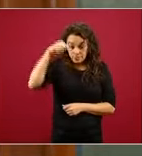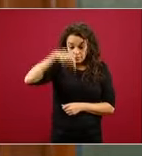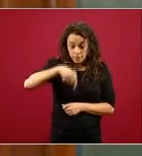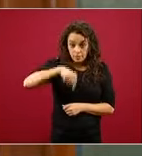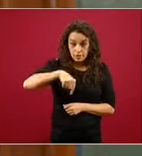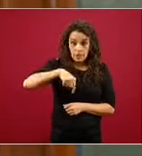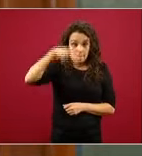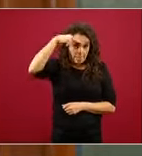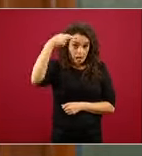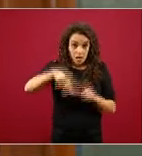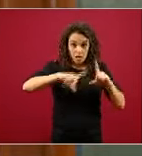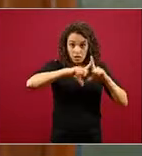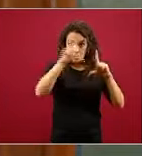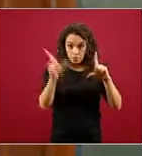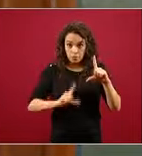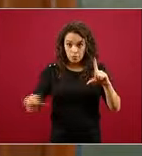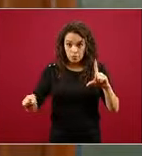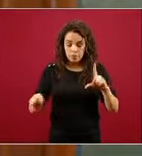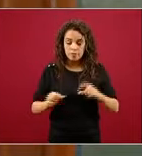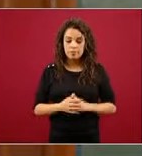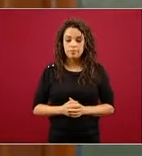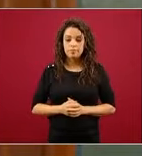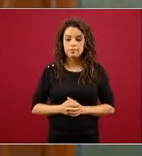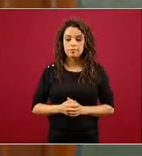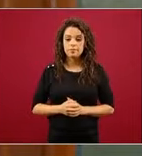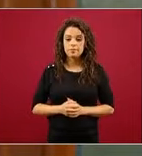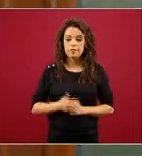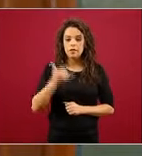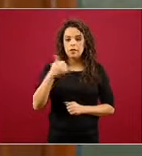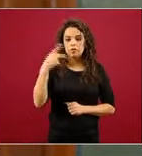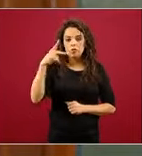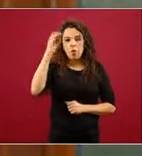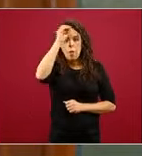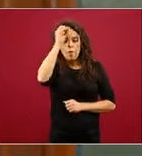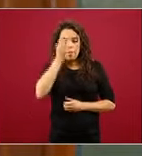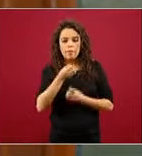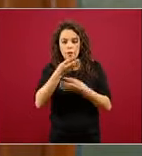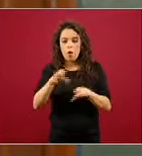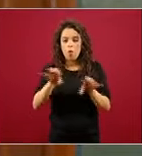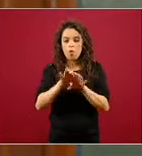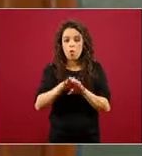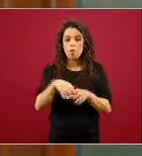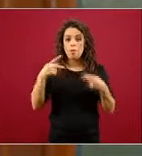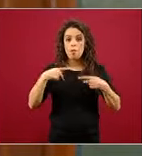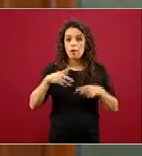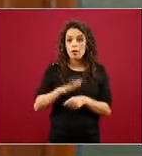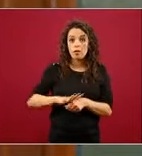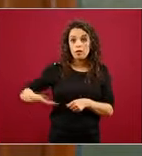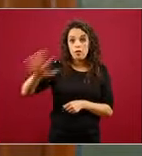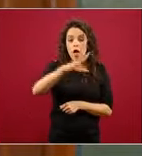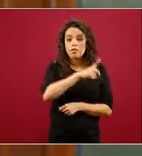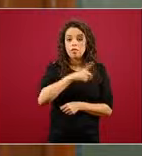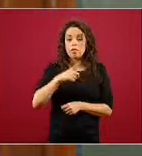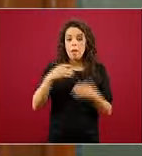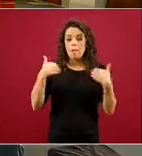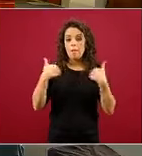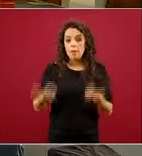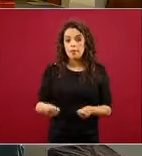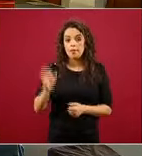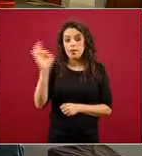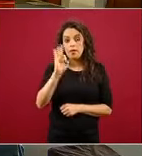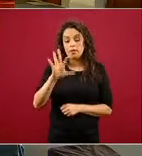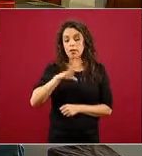y quizá un comentario en general sobre cómo la sociedad debería tomar o dimensionar el riesgo de este tipo